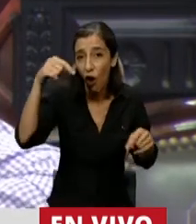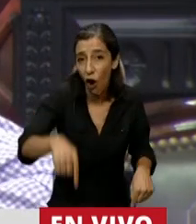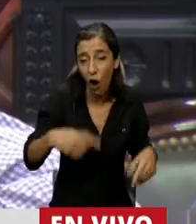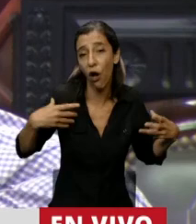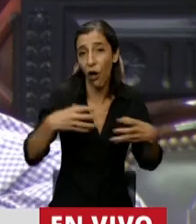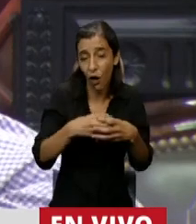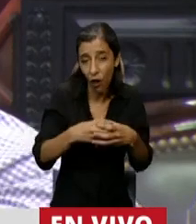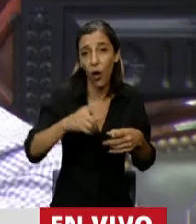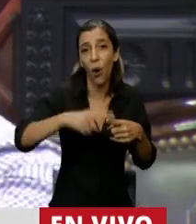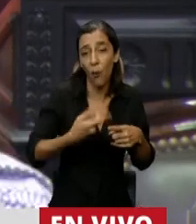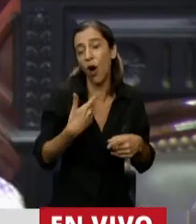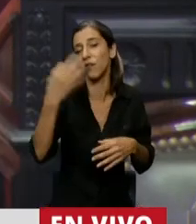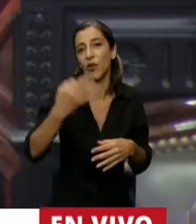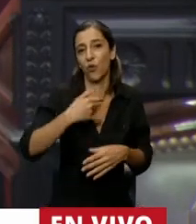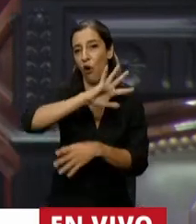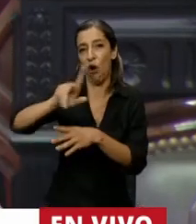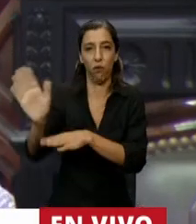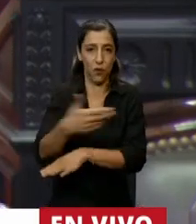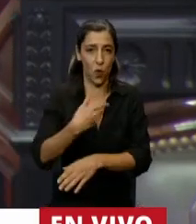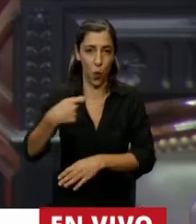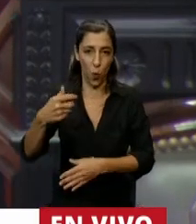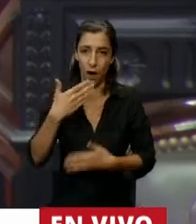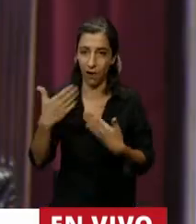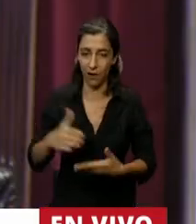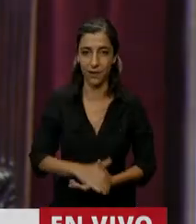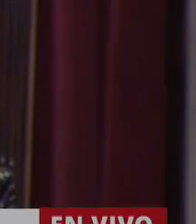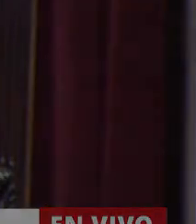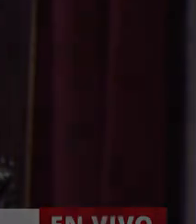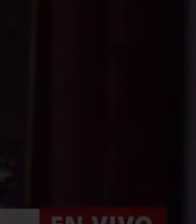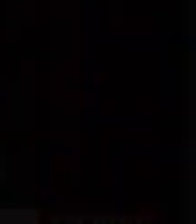de la historia a los jubilados. Muchas gracias. Gracias, diputado Medina.